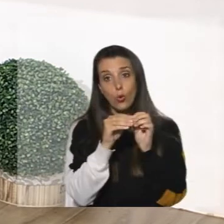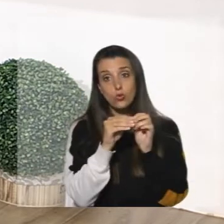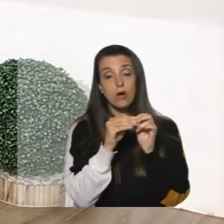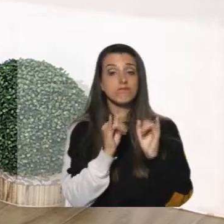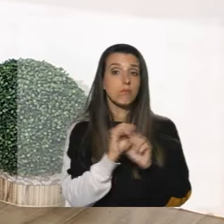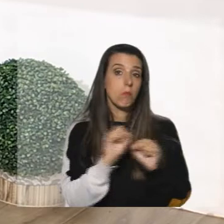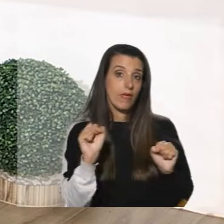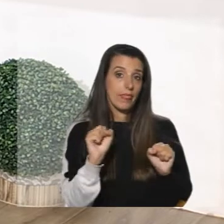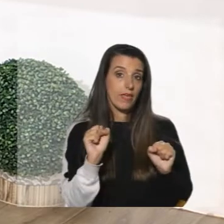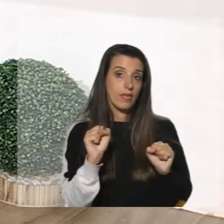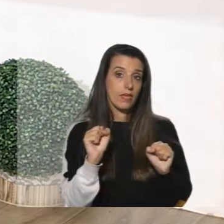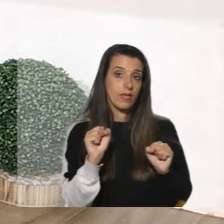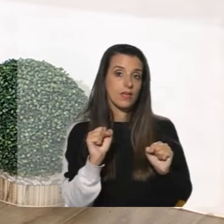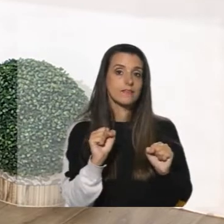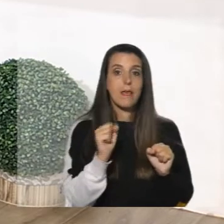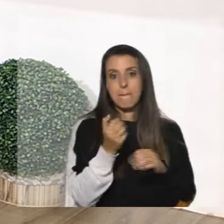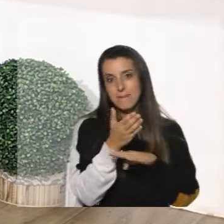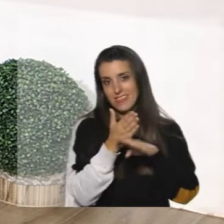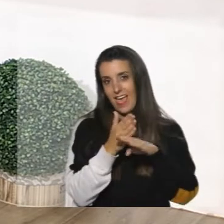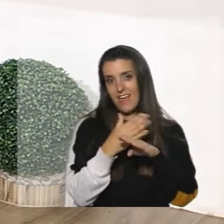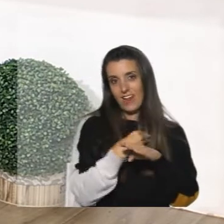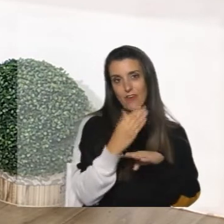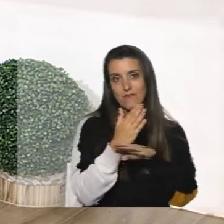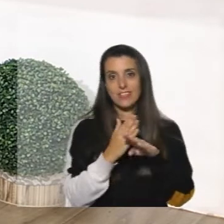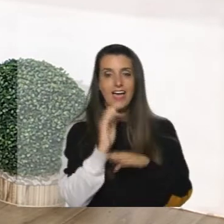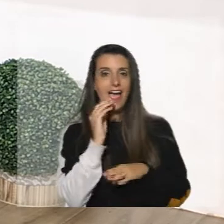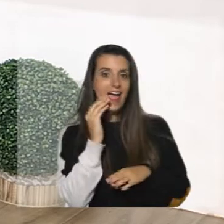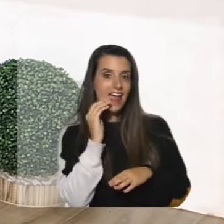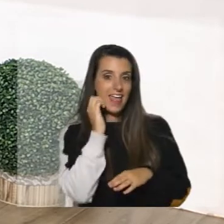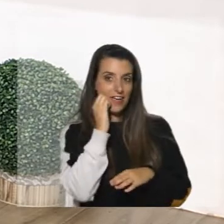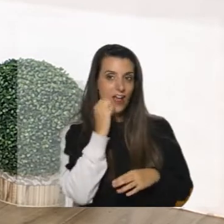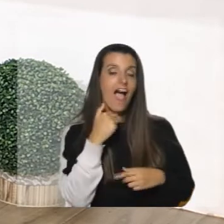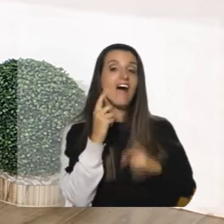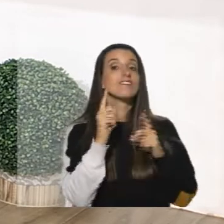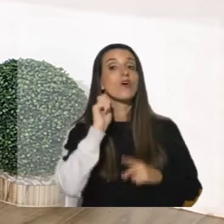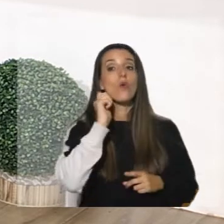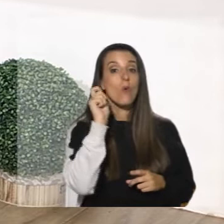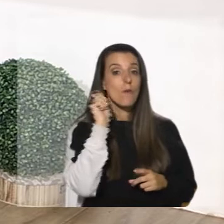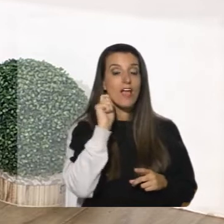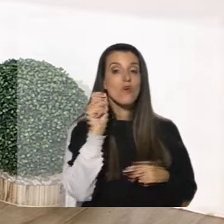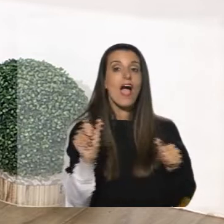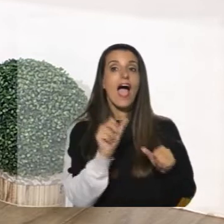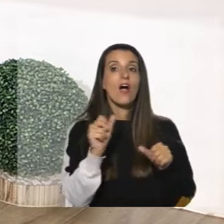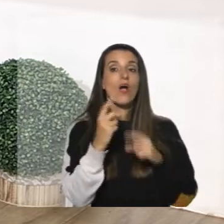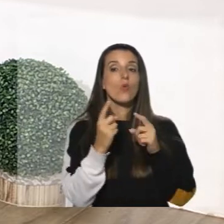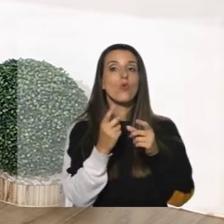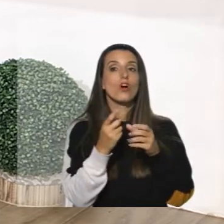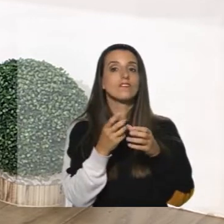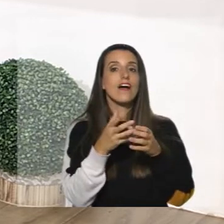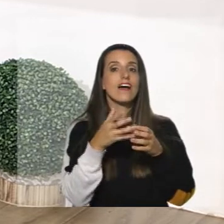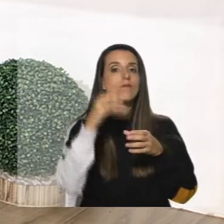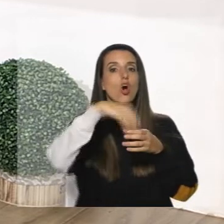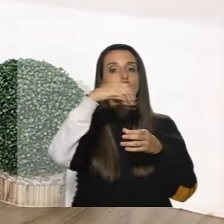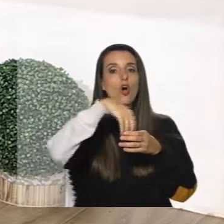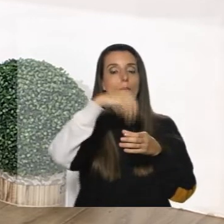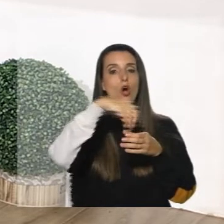O con los dos. Y ponemos de los dos, blanquitos. Vos querés todo. Mira, yo para los cumpleaños a veces hago así como frascos transparentes que los lleno,